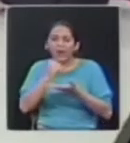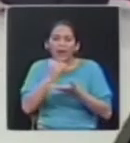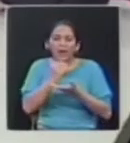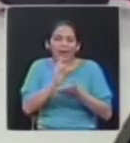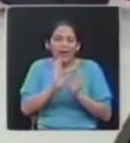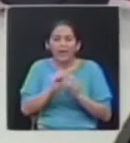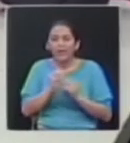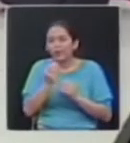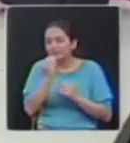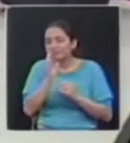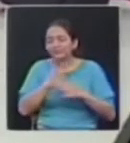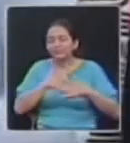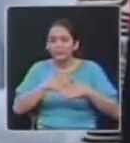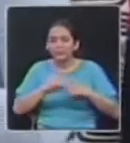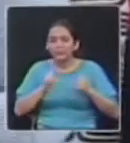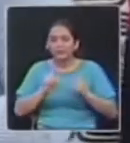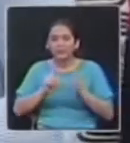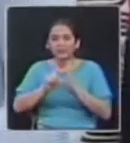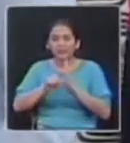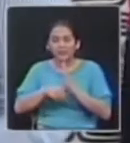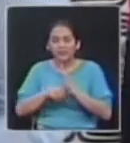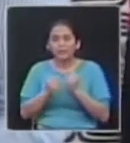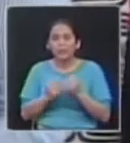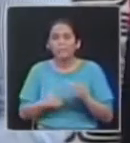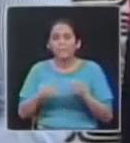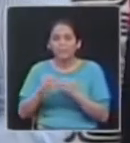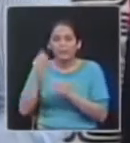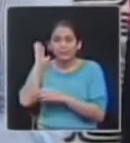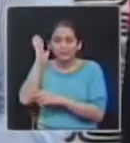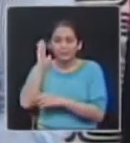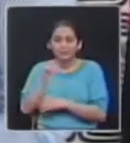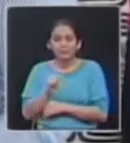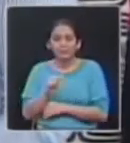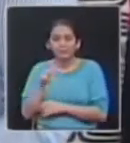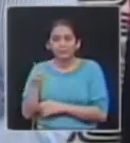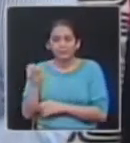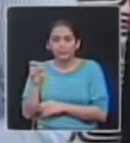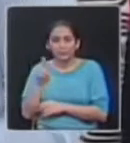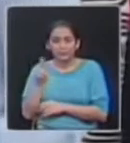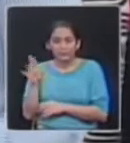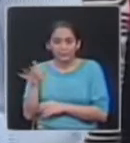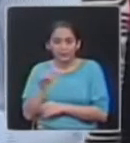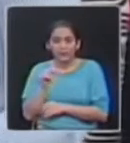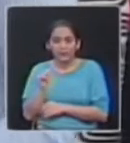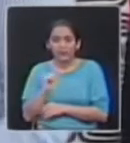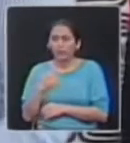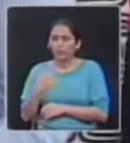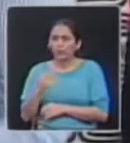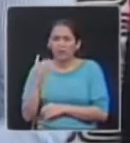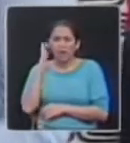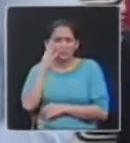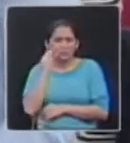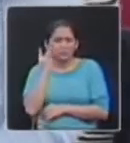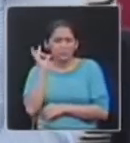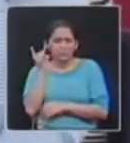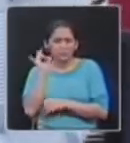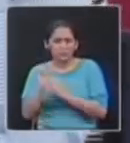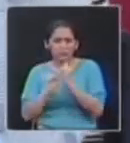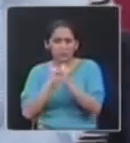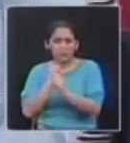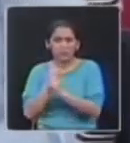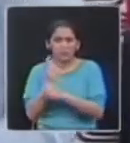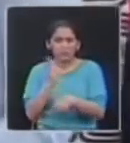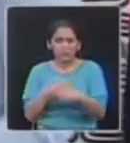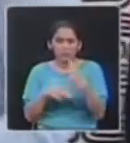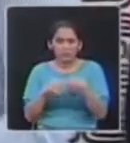que es Alfredo Pérez, encargado ya de formar vendedores por más de 18 años, que sirve creo que para todas las empresas, y a